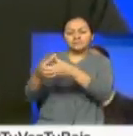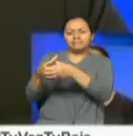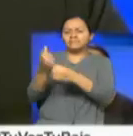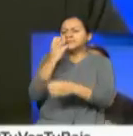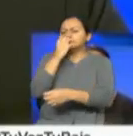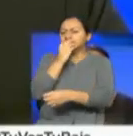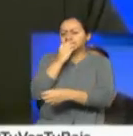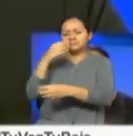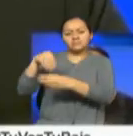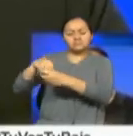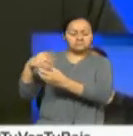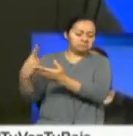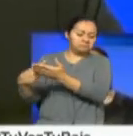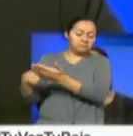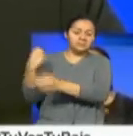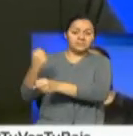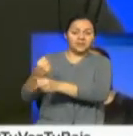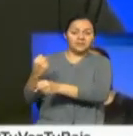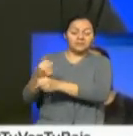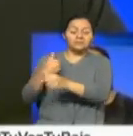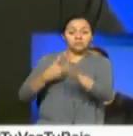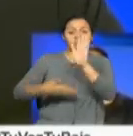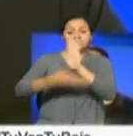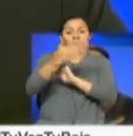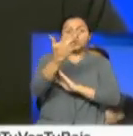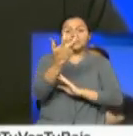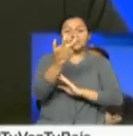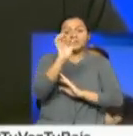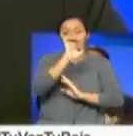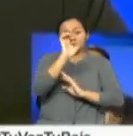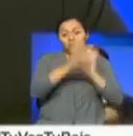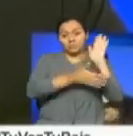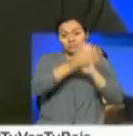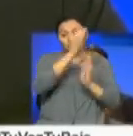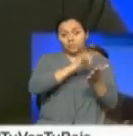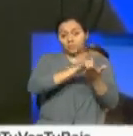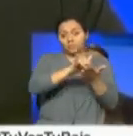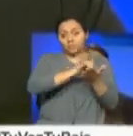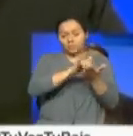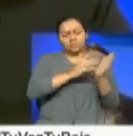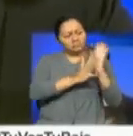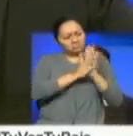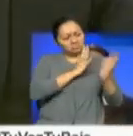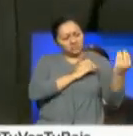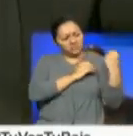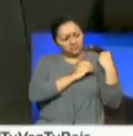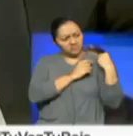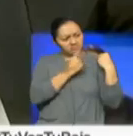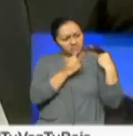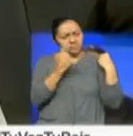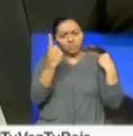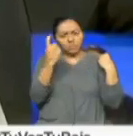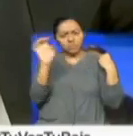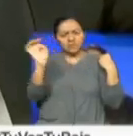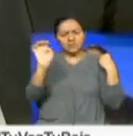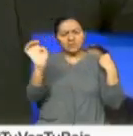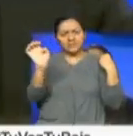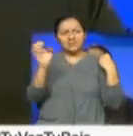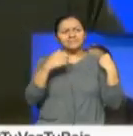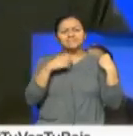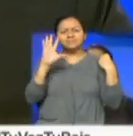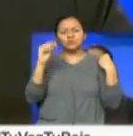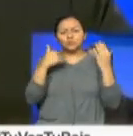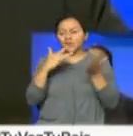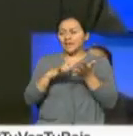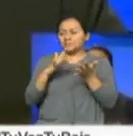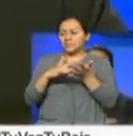estuve el 13 de enero, viernes 13 de enero en Nueva York, me pasaron este dato de que el 11 de enero, y tenía, sino que lamentablemente no tengo mi